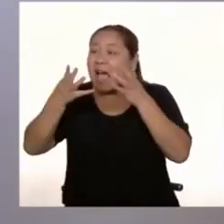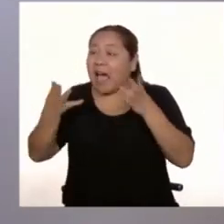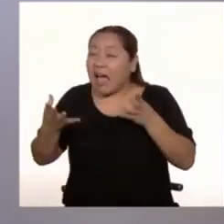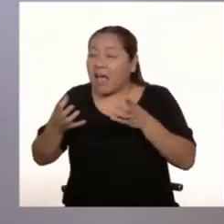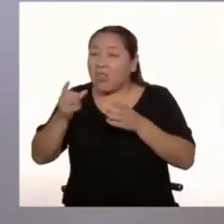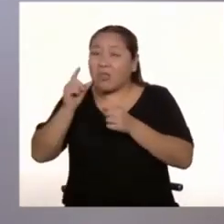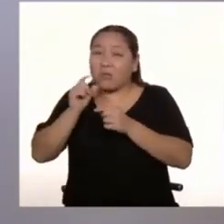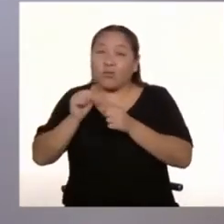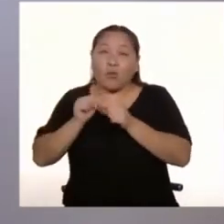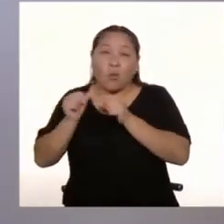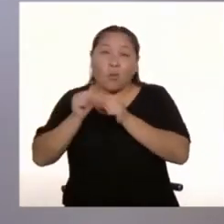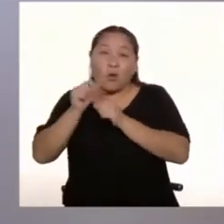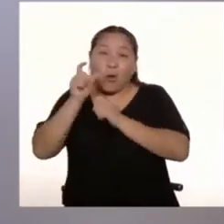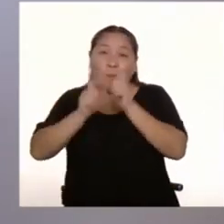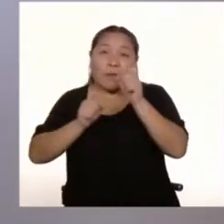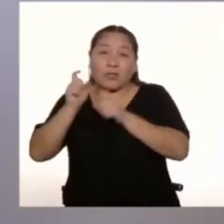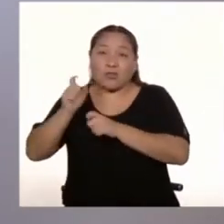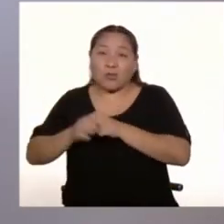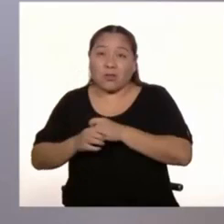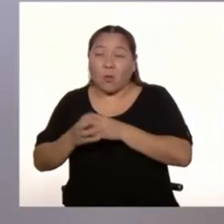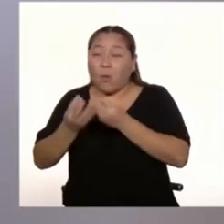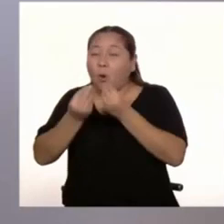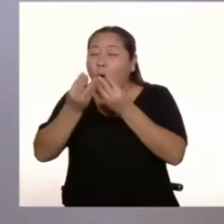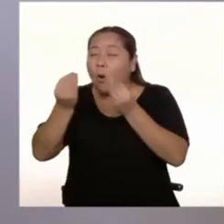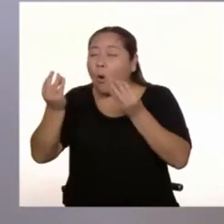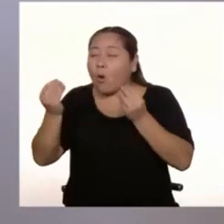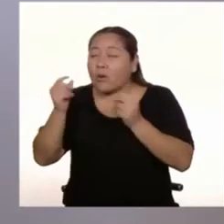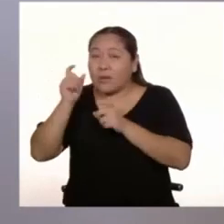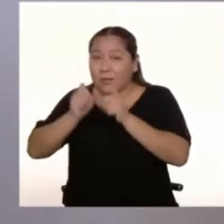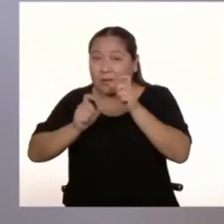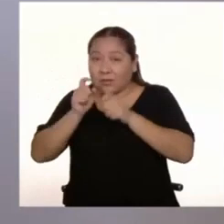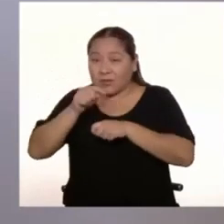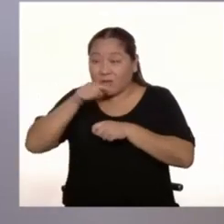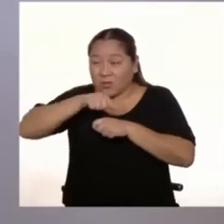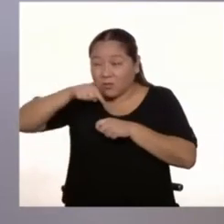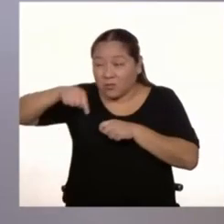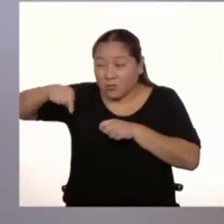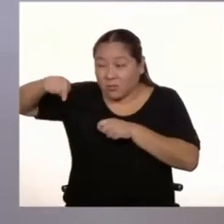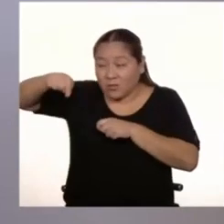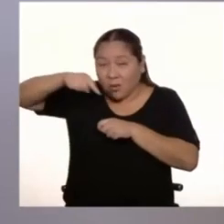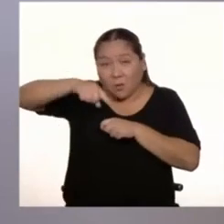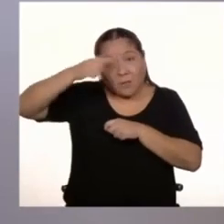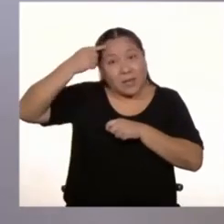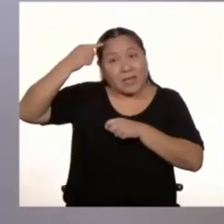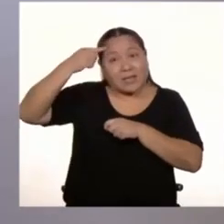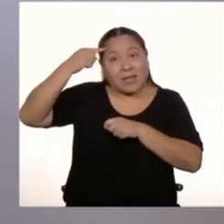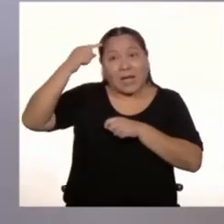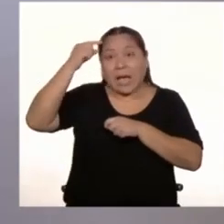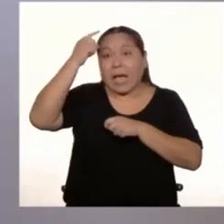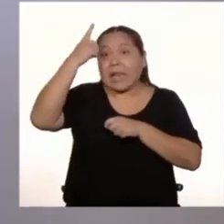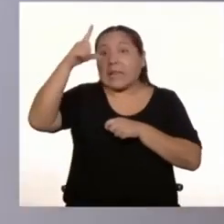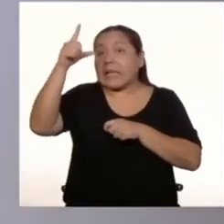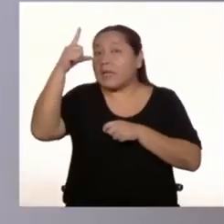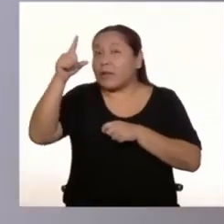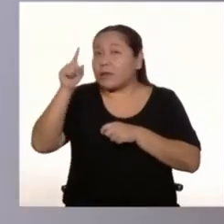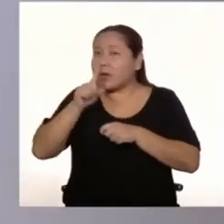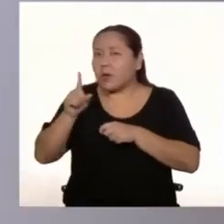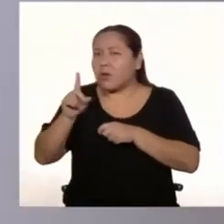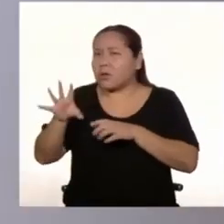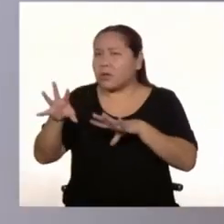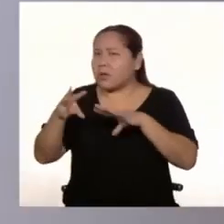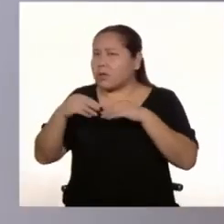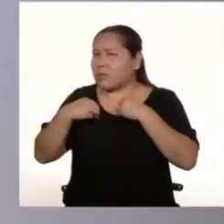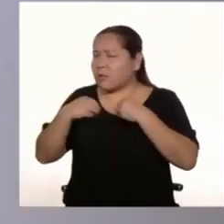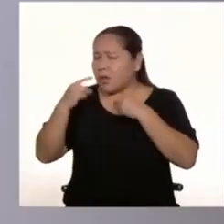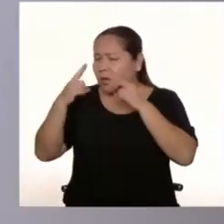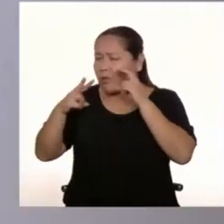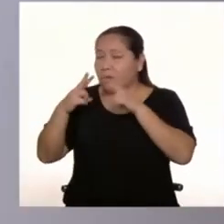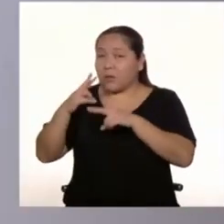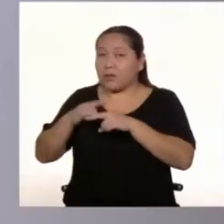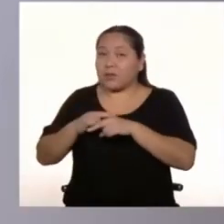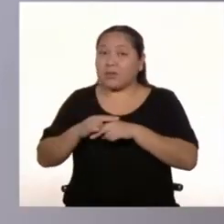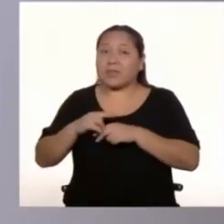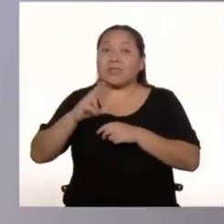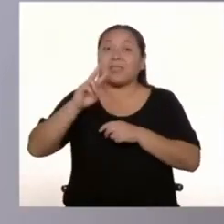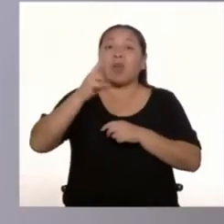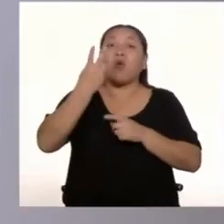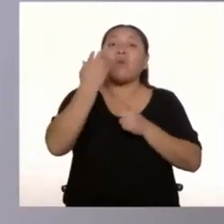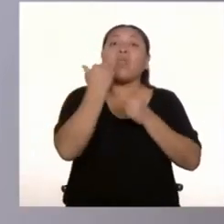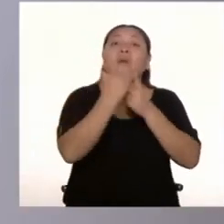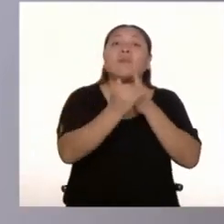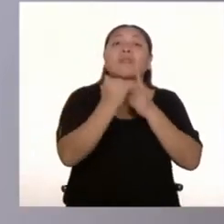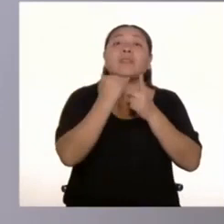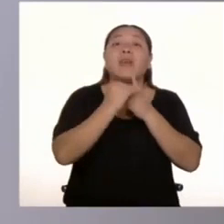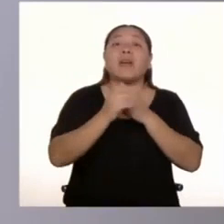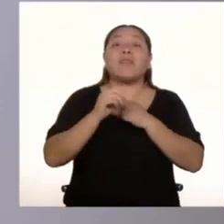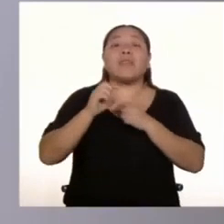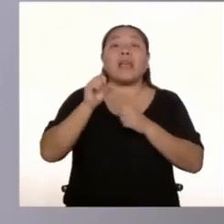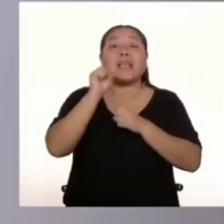este gran número de personas, ¿ustedes creen que hay liderazgos no reconocidos? Desde la segunda mitad del siglo XX